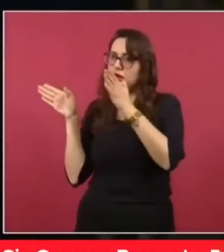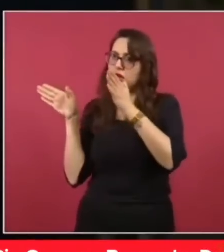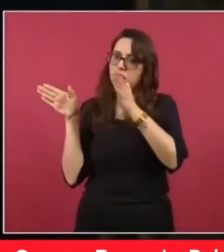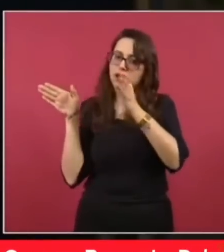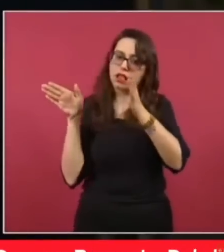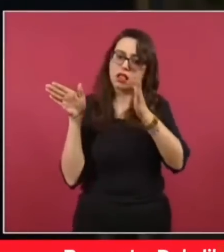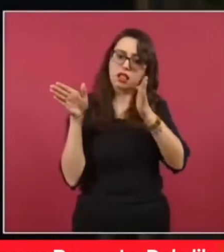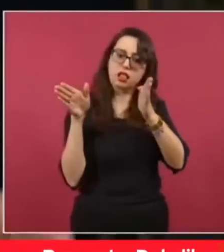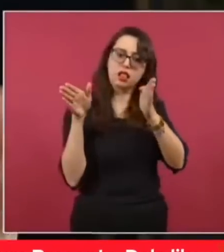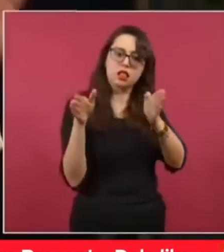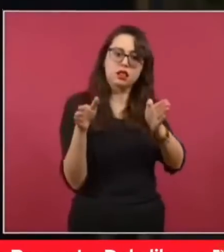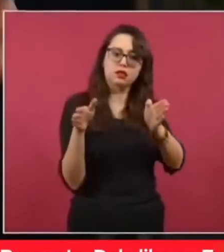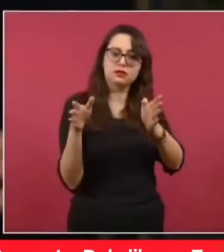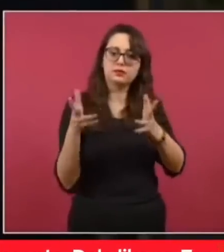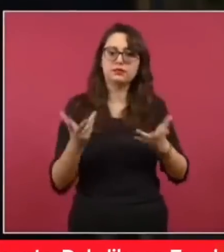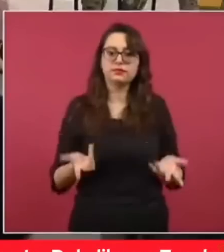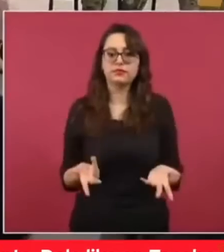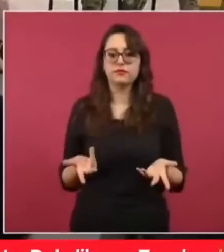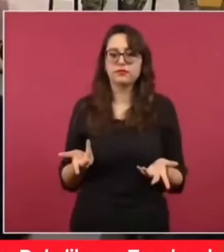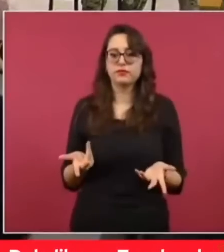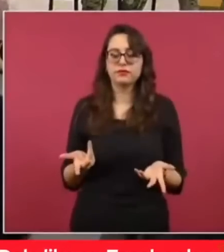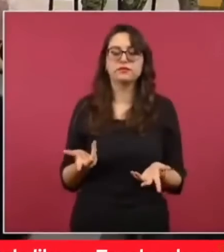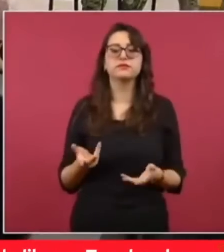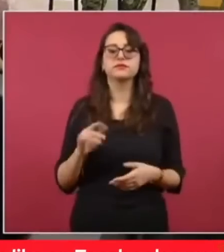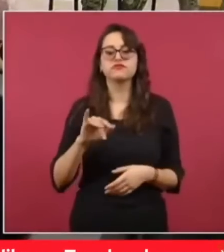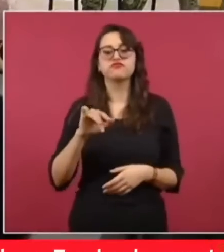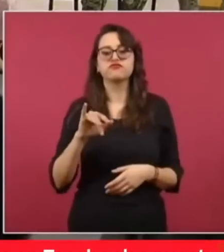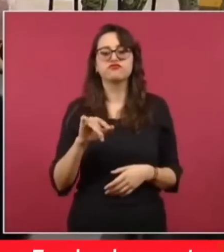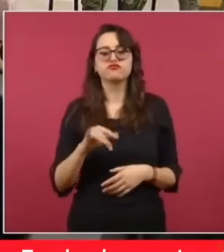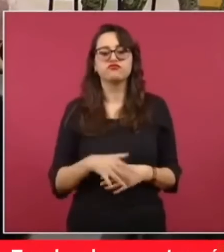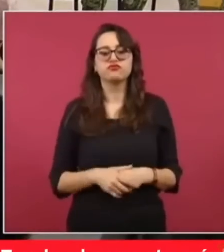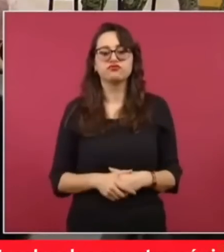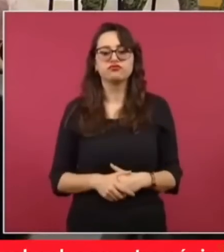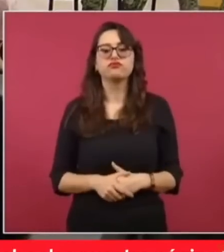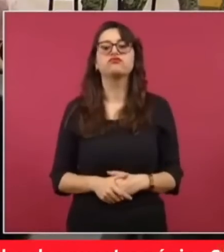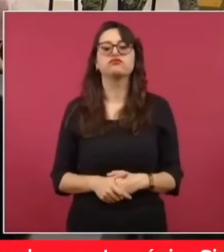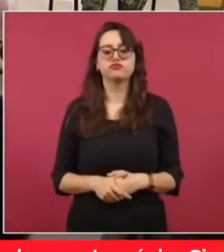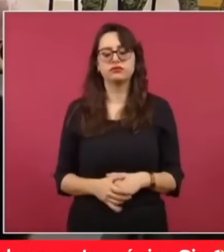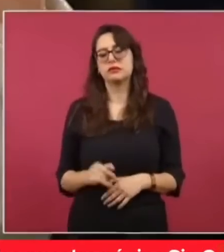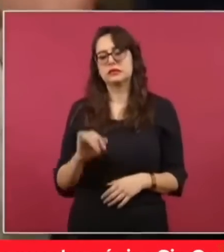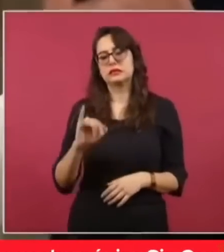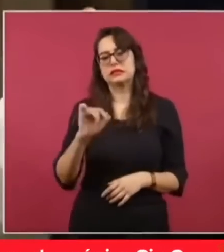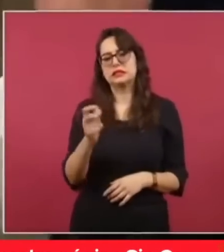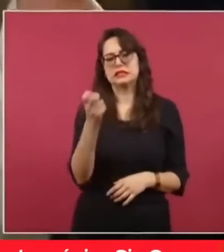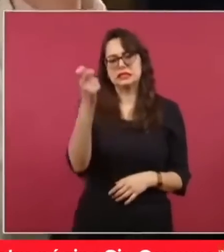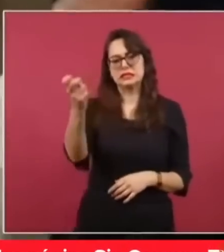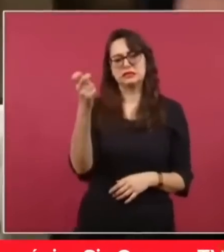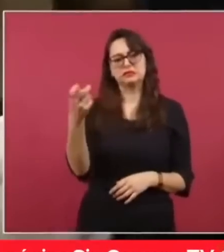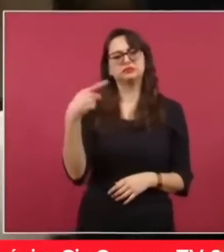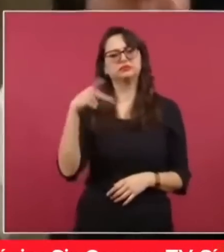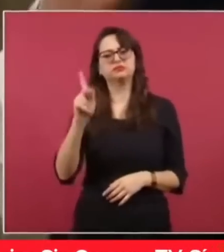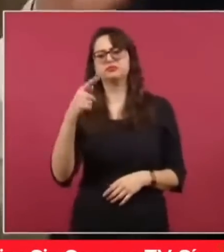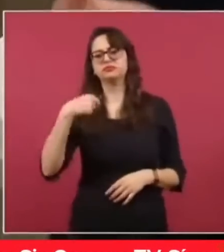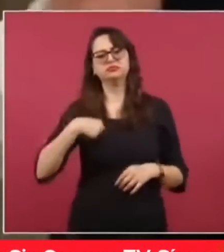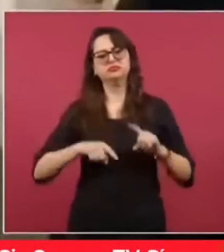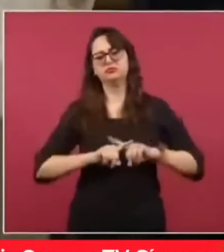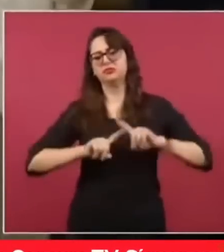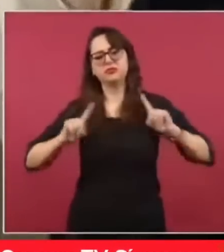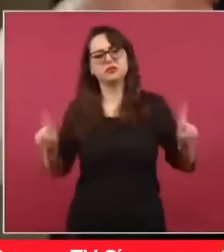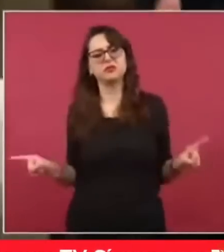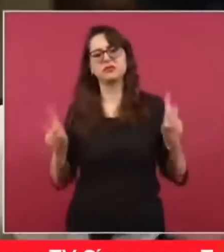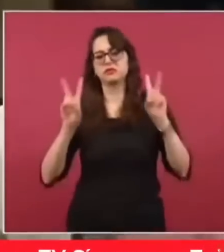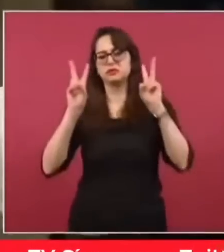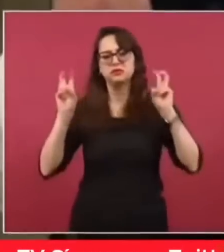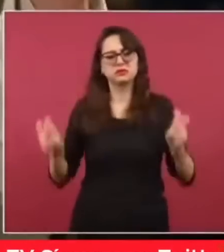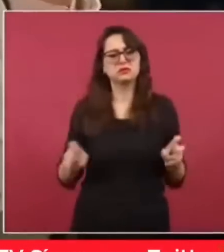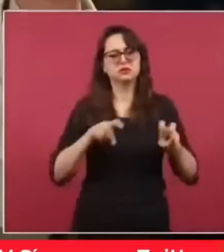otros derechos. Sí, sí, Entonces, pero no. estamos hablando de un fallo de la Corte Interamericana. Sí, sí. Es decir, hecho